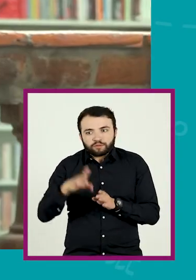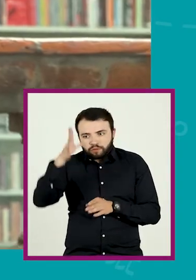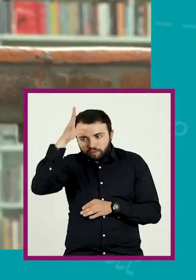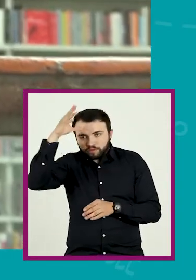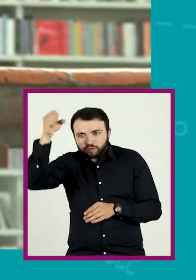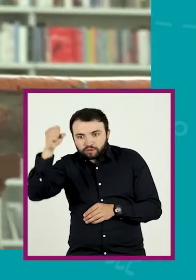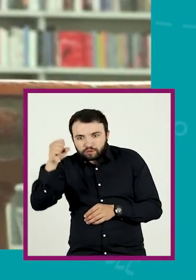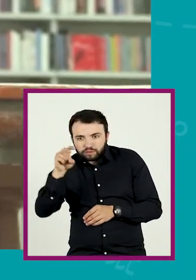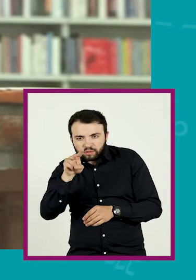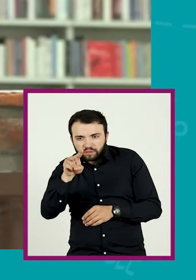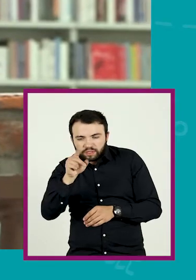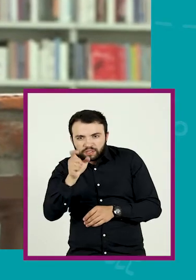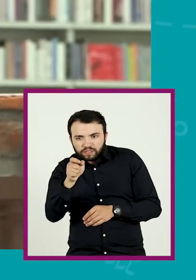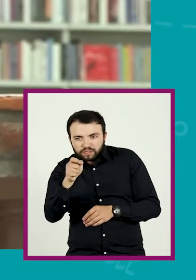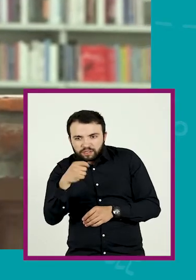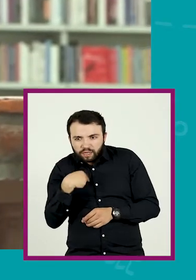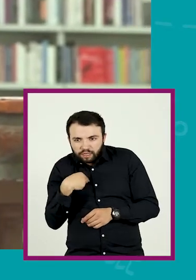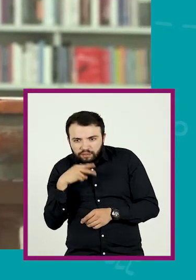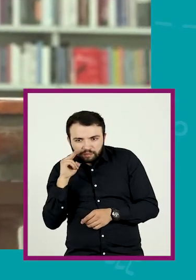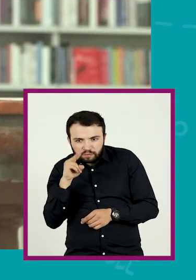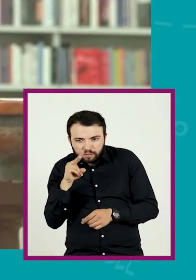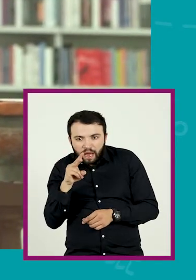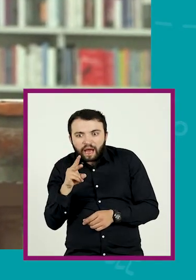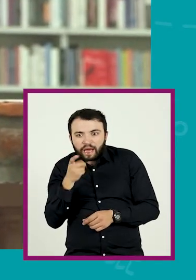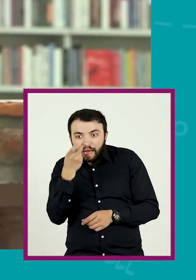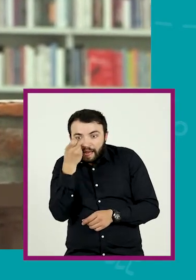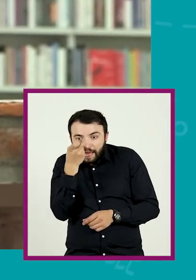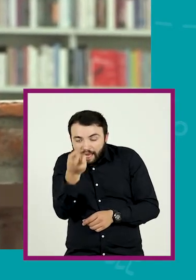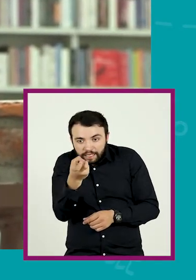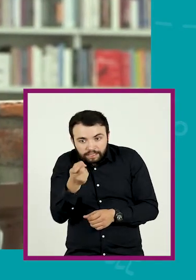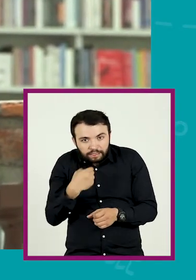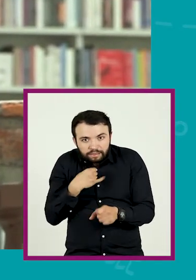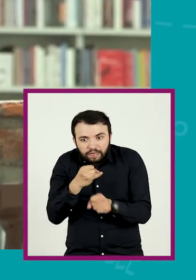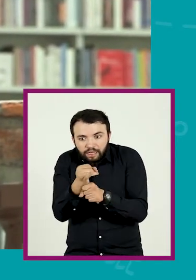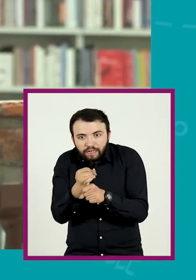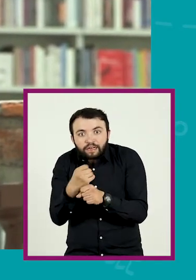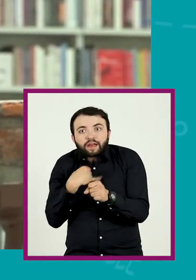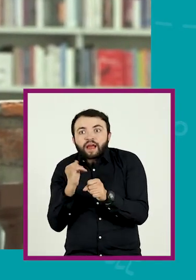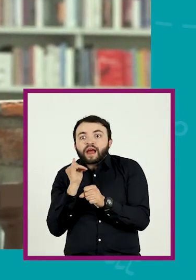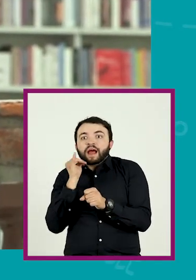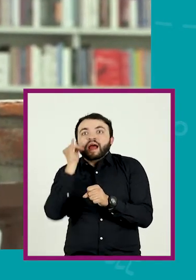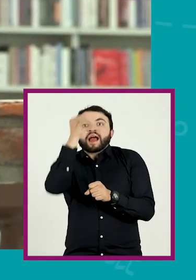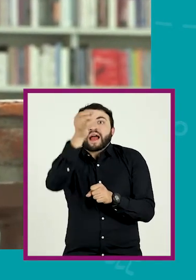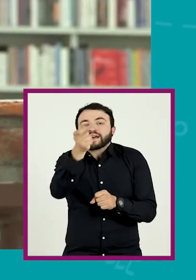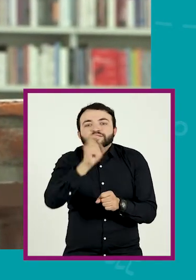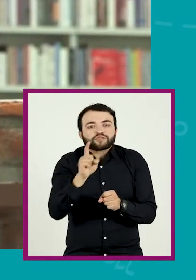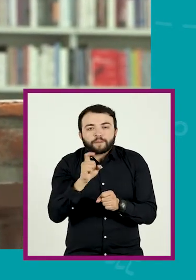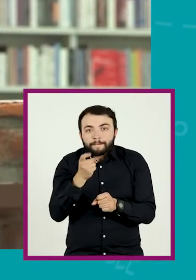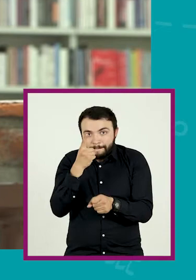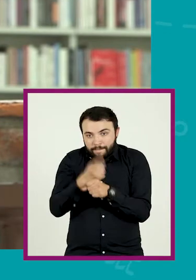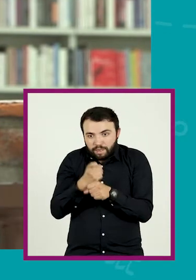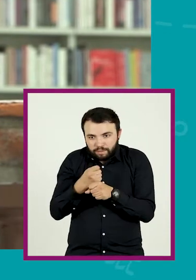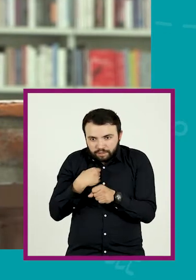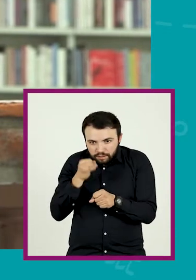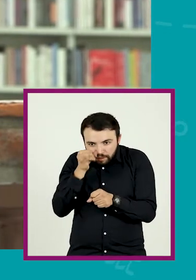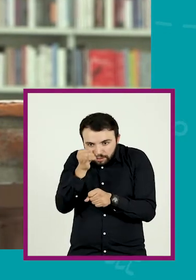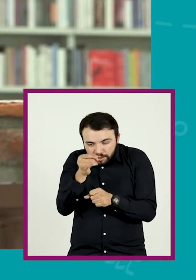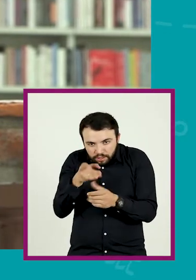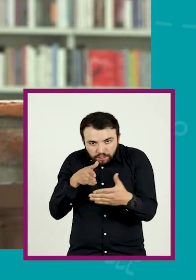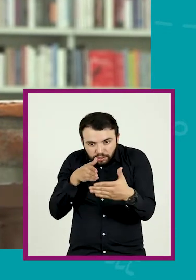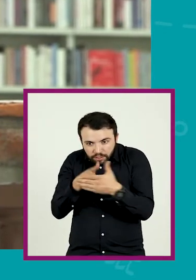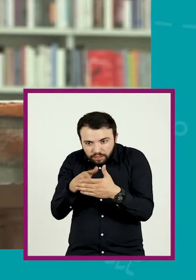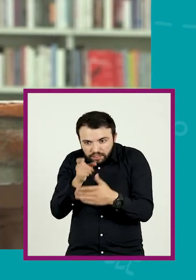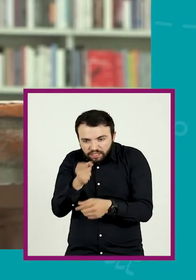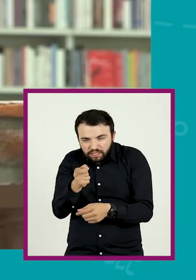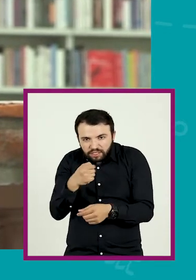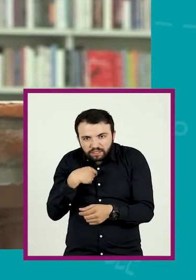Bueno, por lo menos puedo pensar que está pensando en dos autores fundamentalmente. El primero es Spinoza.